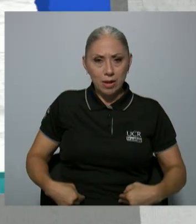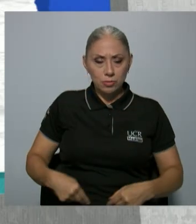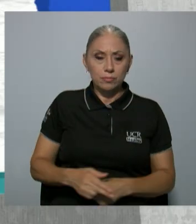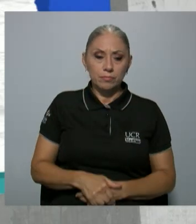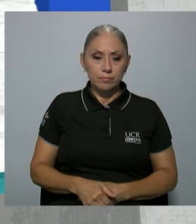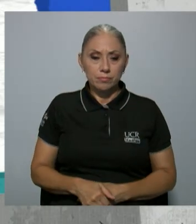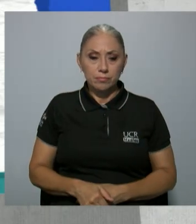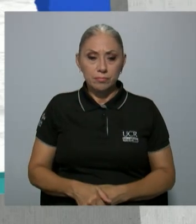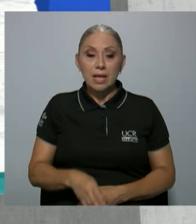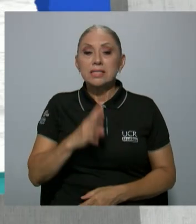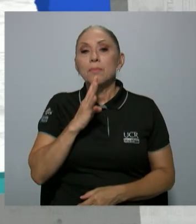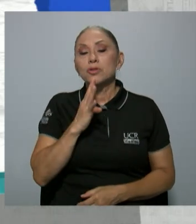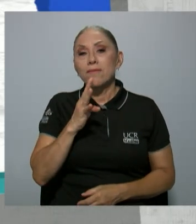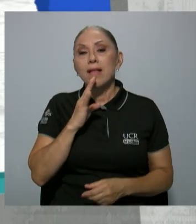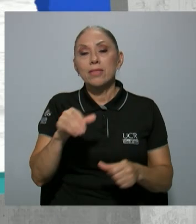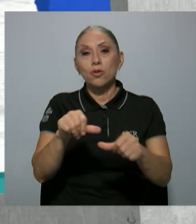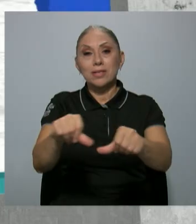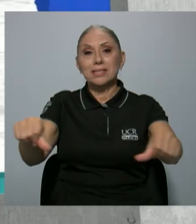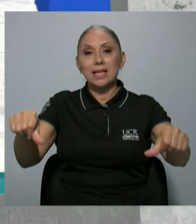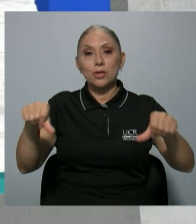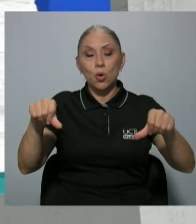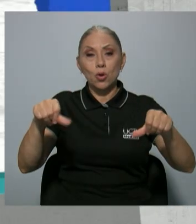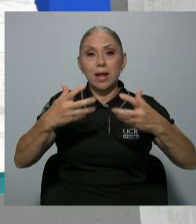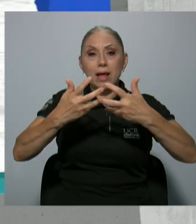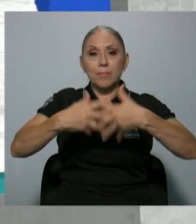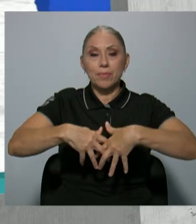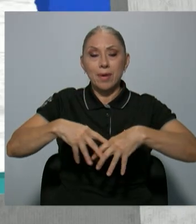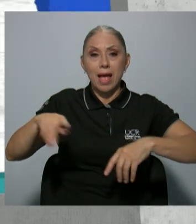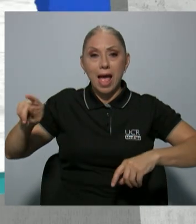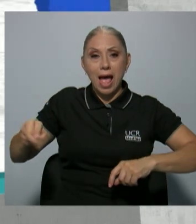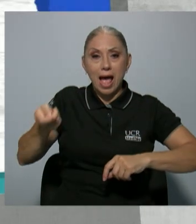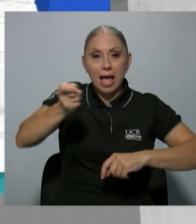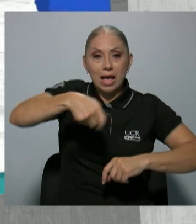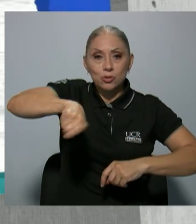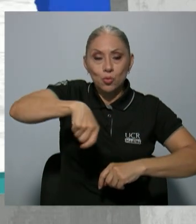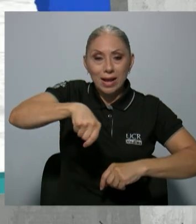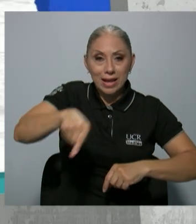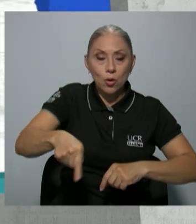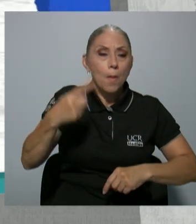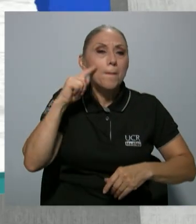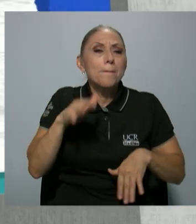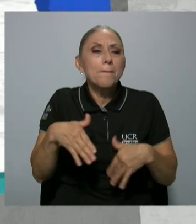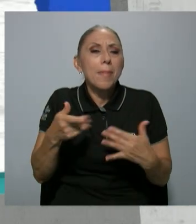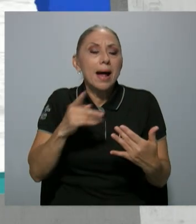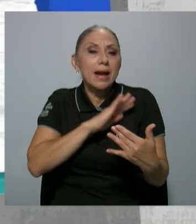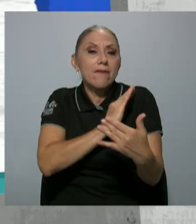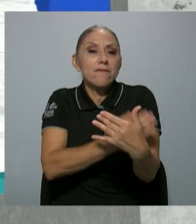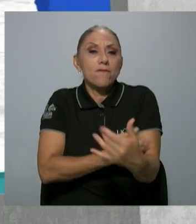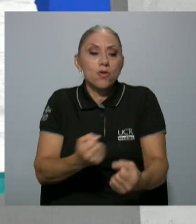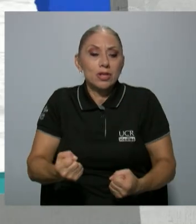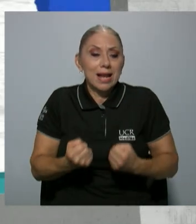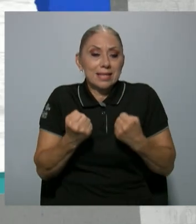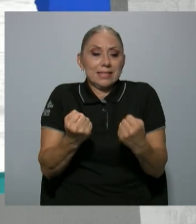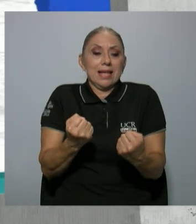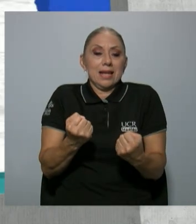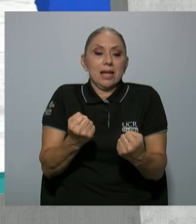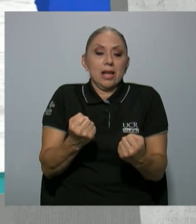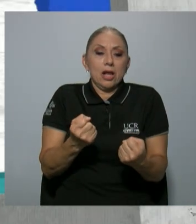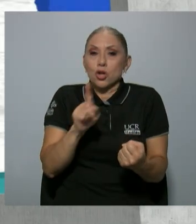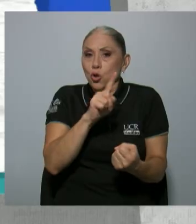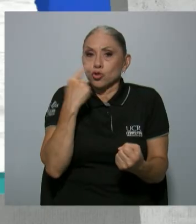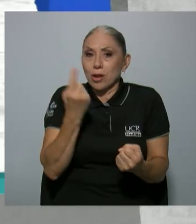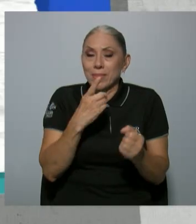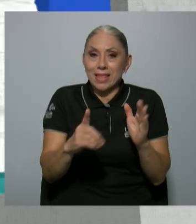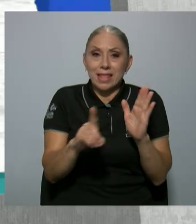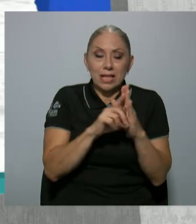humanos. Estamos hablando del sector azucarero. Para fortalecer precisamente no solo los derechos humanos, sino